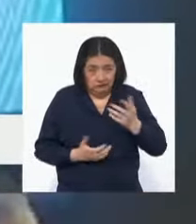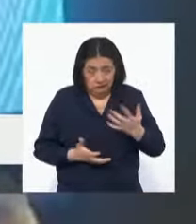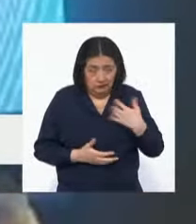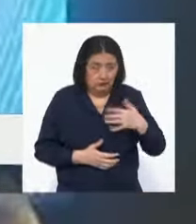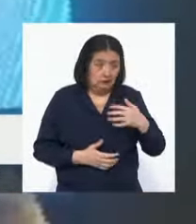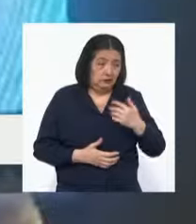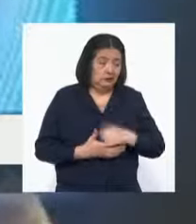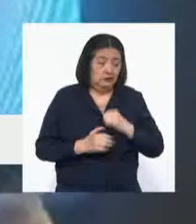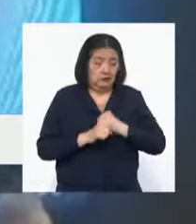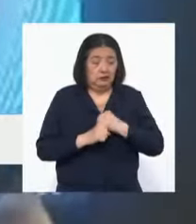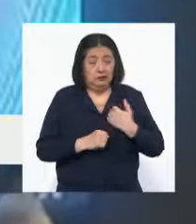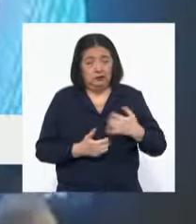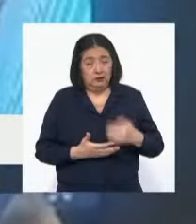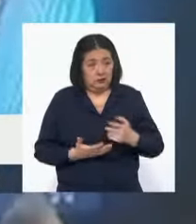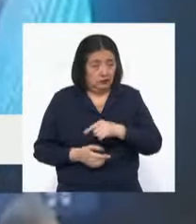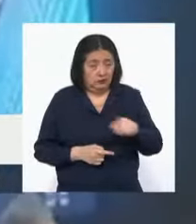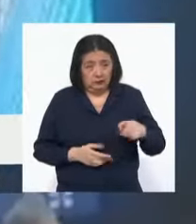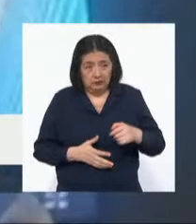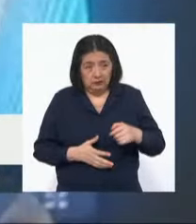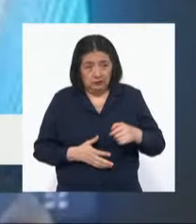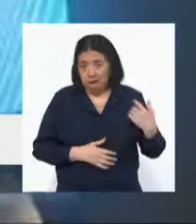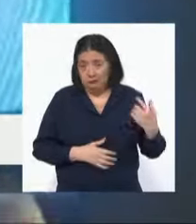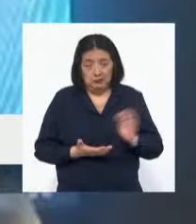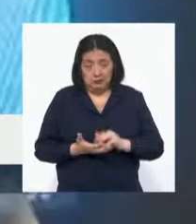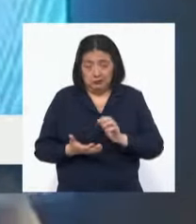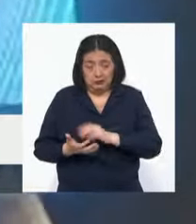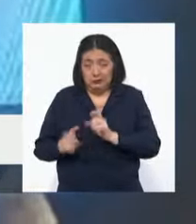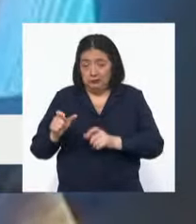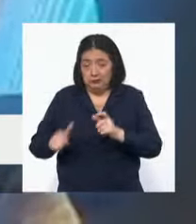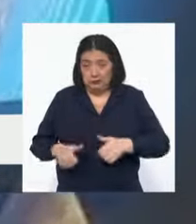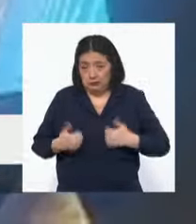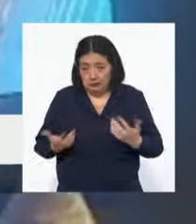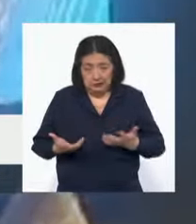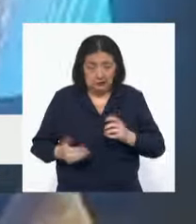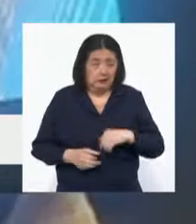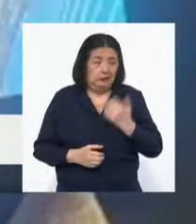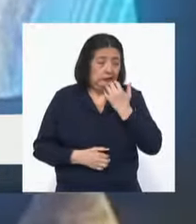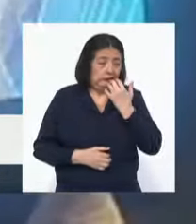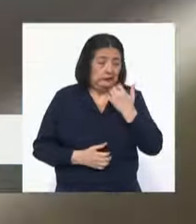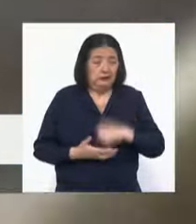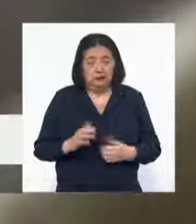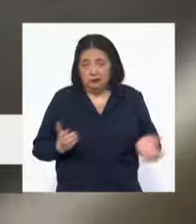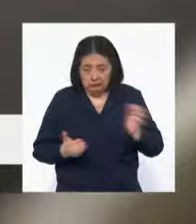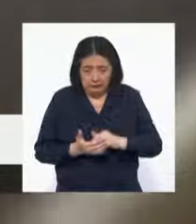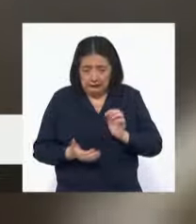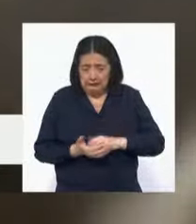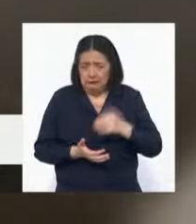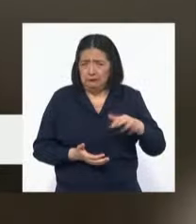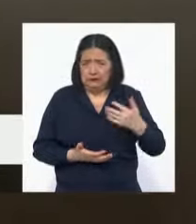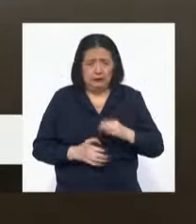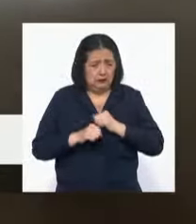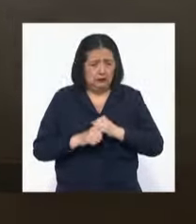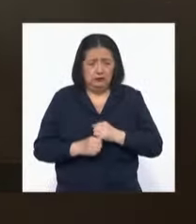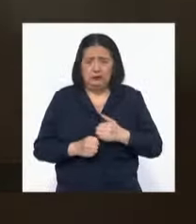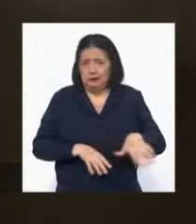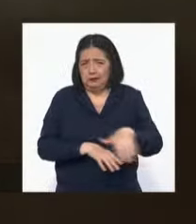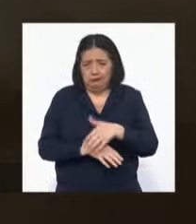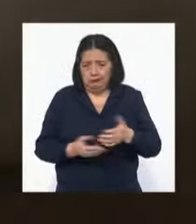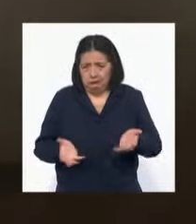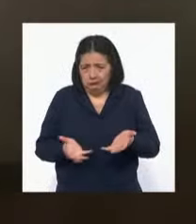a ganar terreno en esta ciudad, donde los vecinos se encuentran atemorizados. Piden que se redoble la seguridad en las calles.